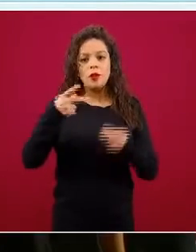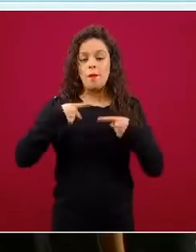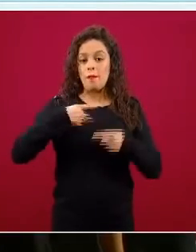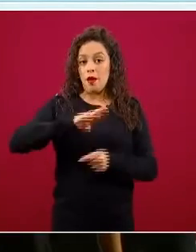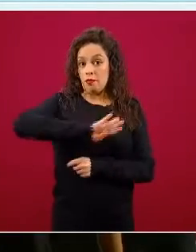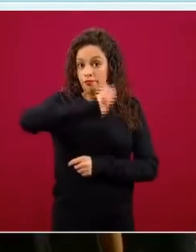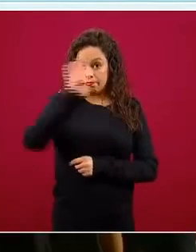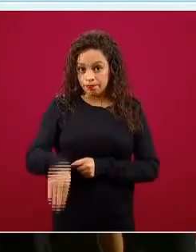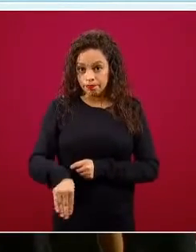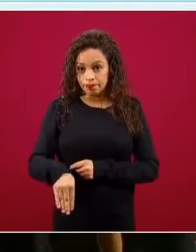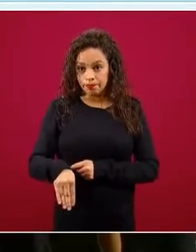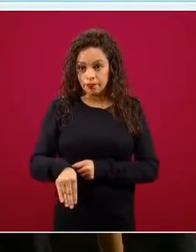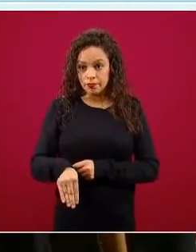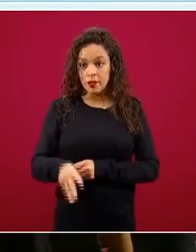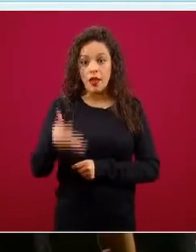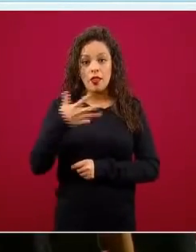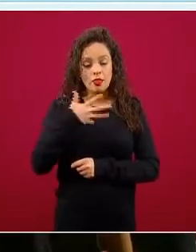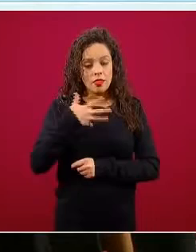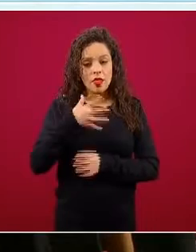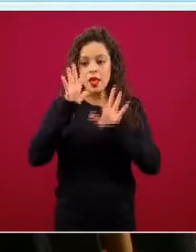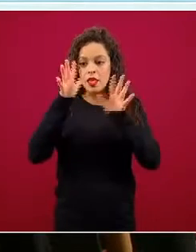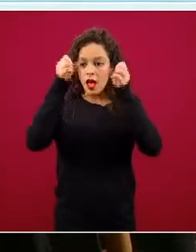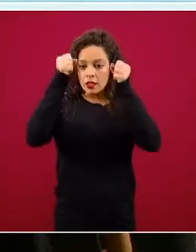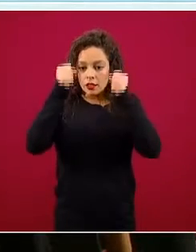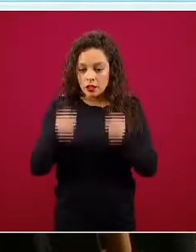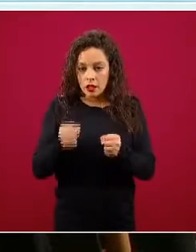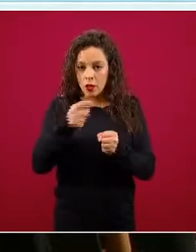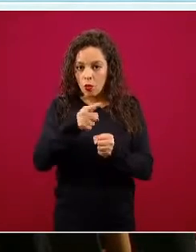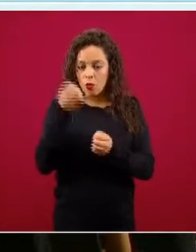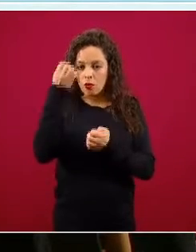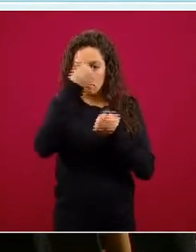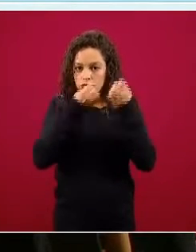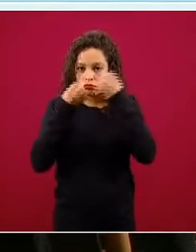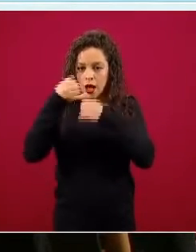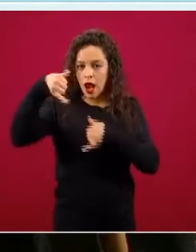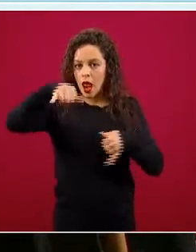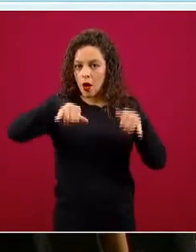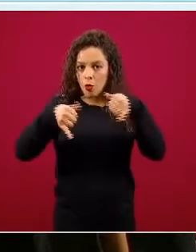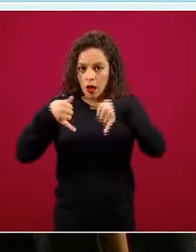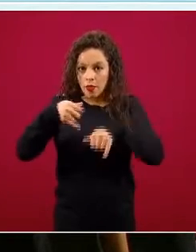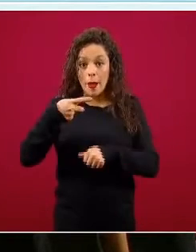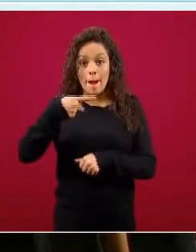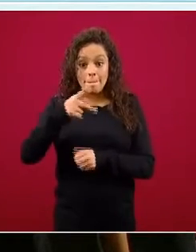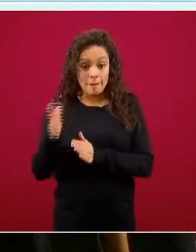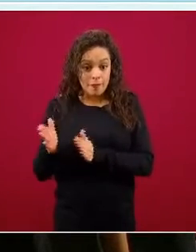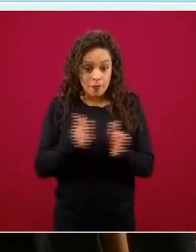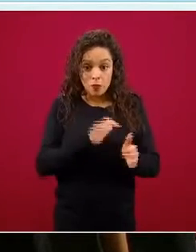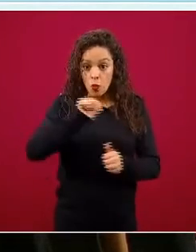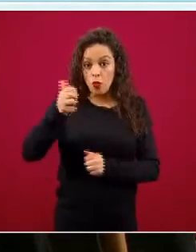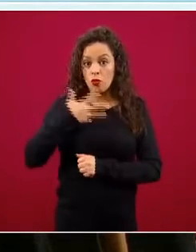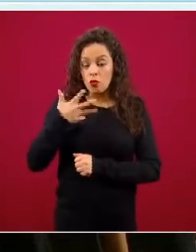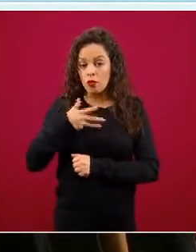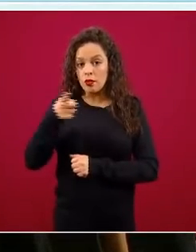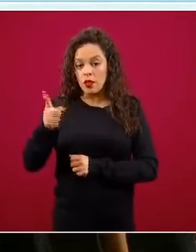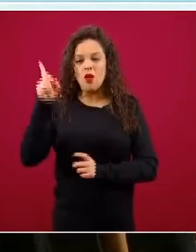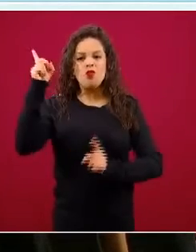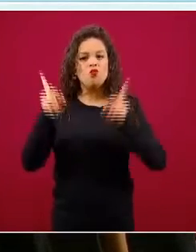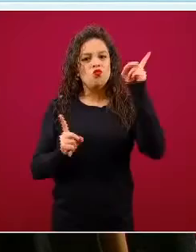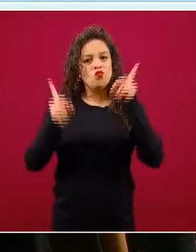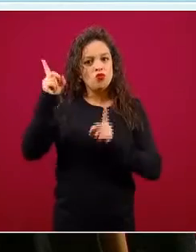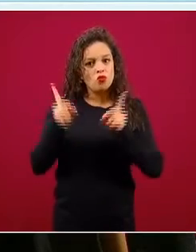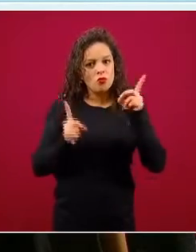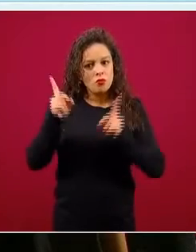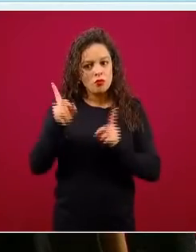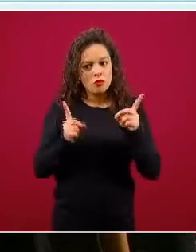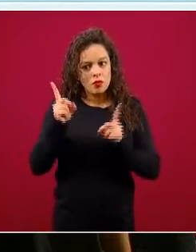hay un diagnóstico por laboratorio. Pero también existen los casos sospechosos que no requieren